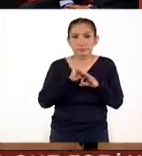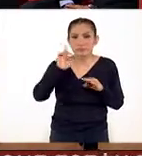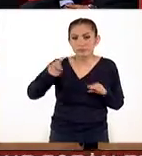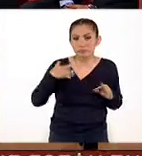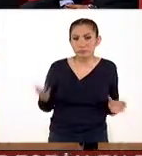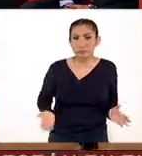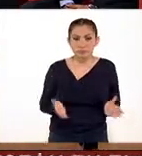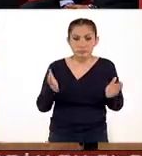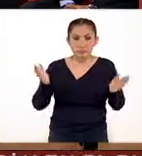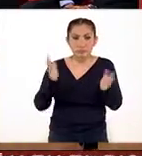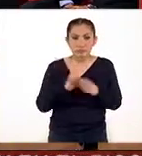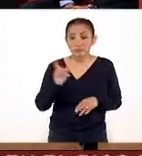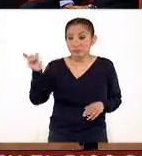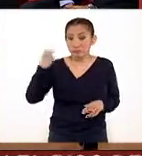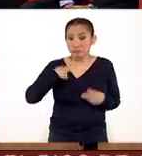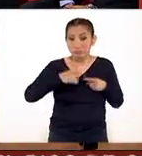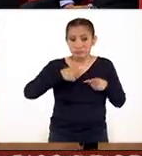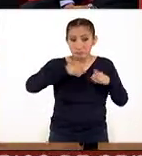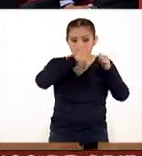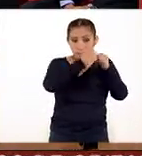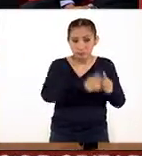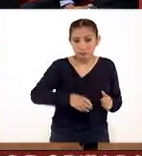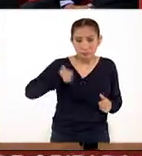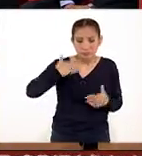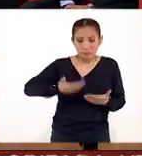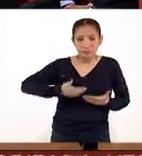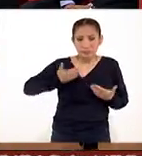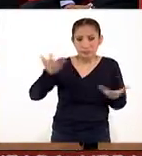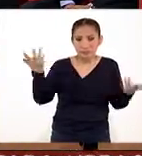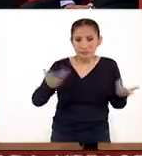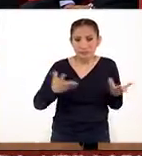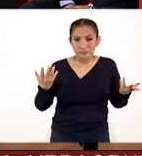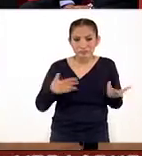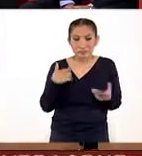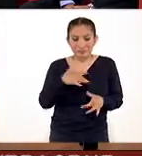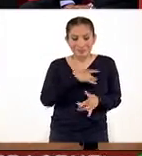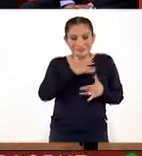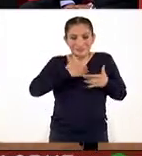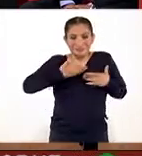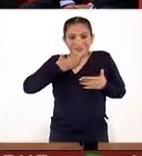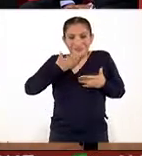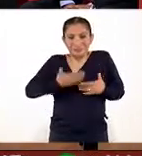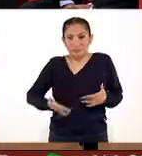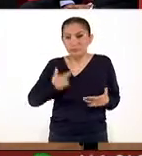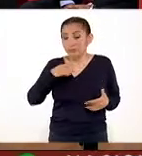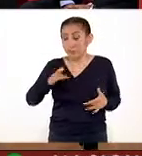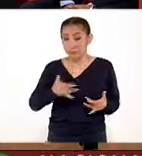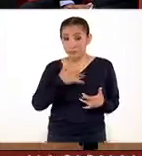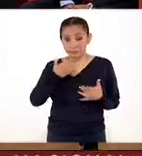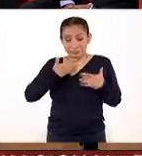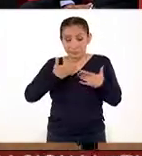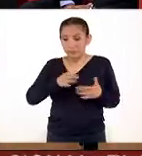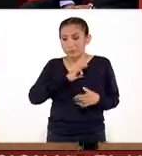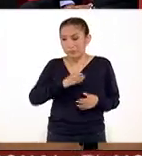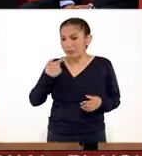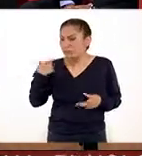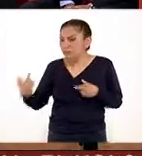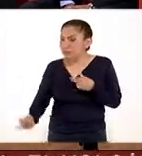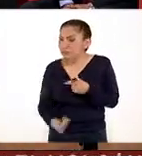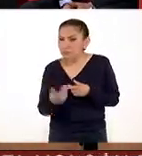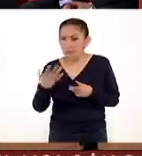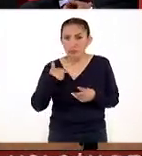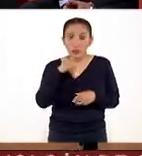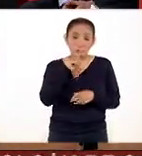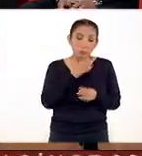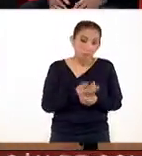la motivación. Cuando uno tiene motivación, uno genera autoestima. Y cuando uno genera autoestima, uno puede preguntar, uno